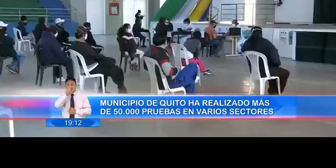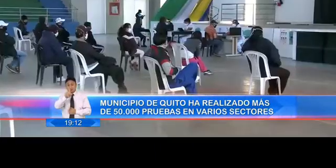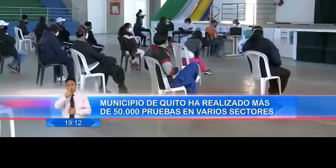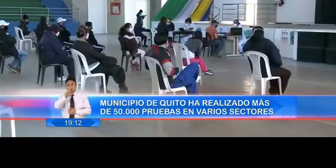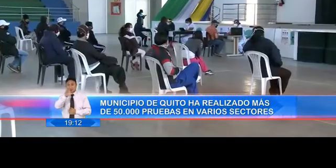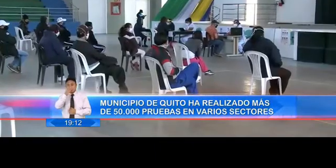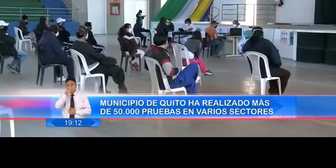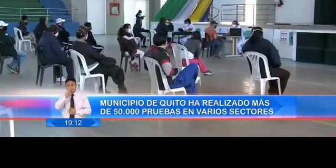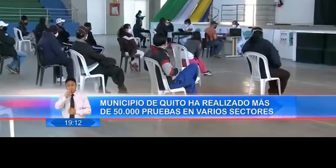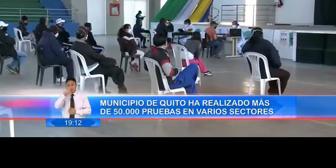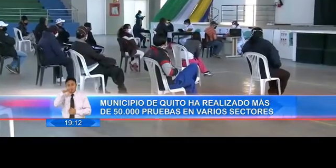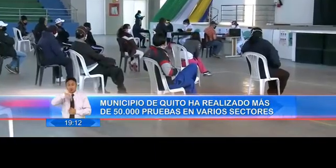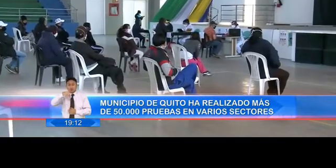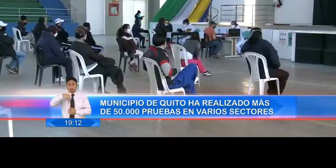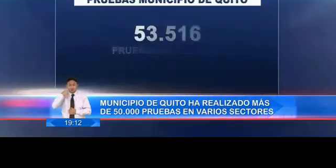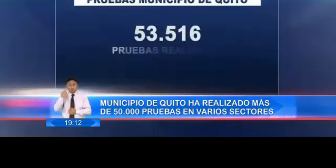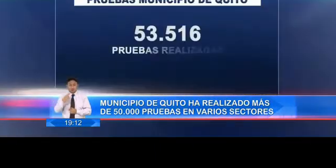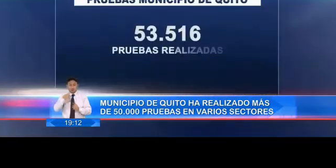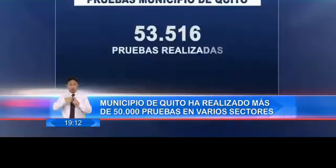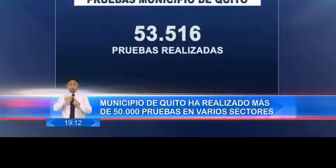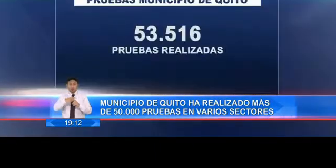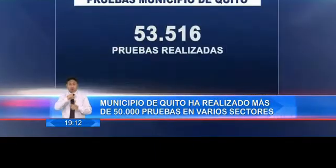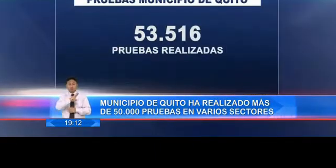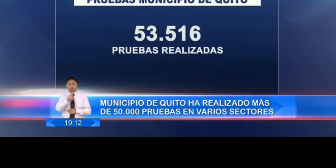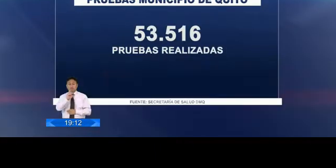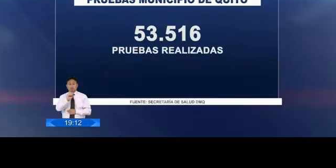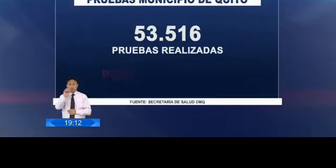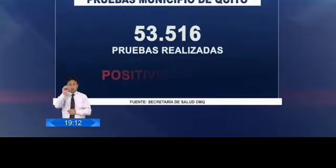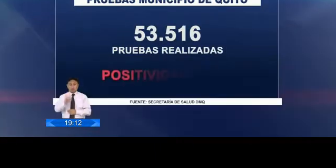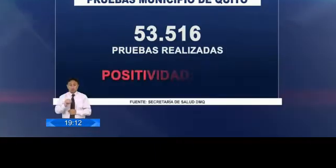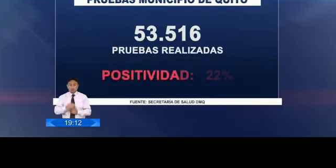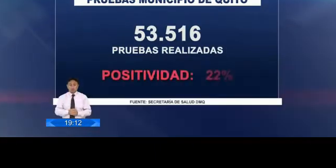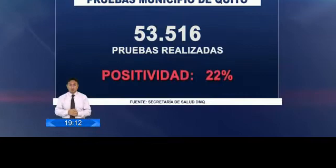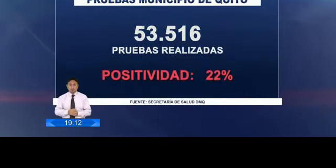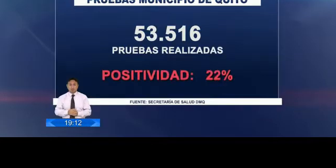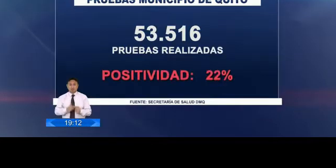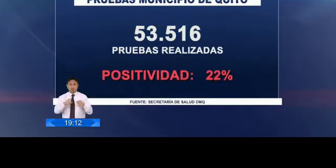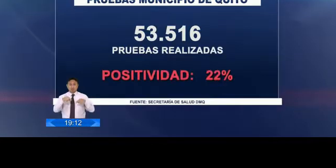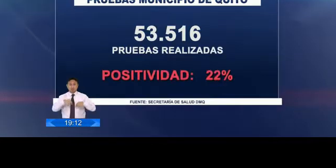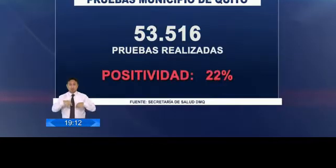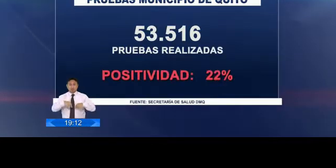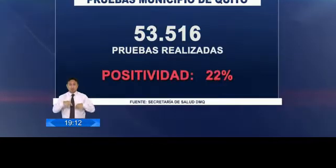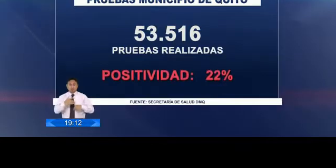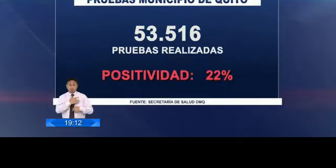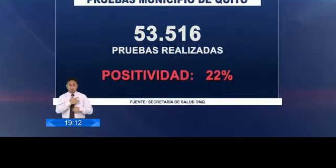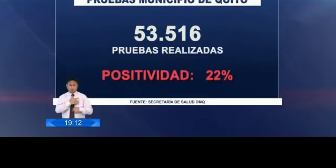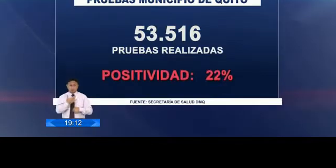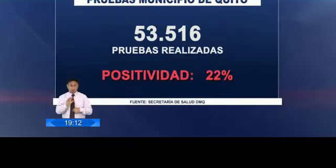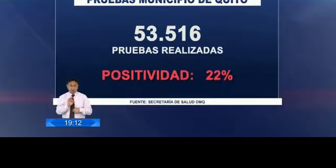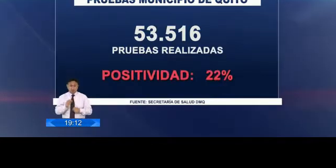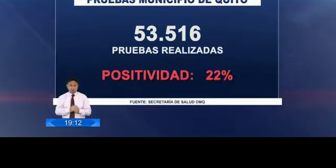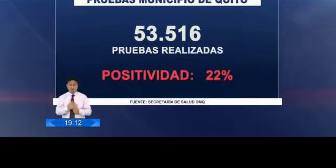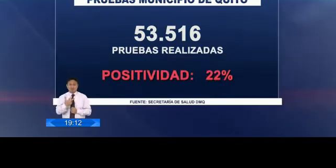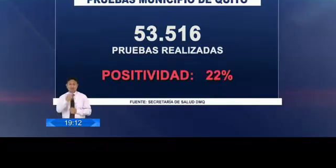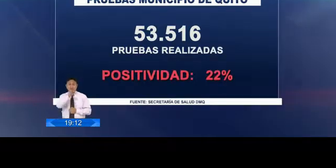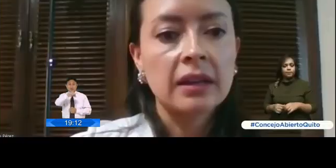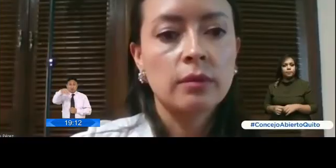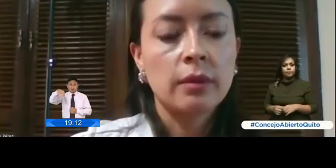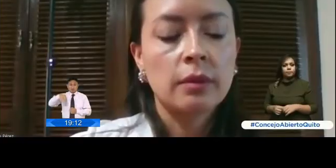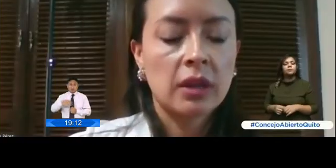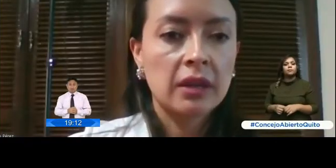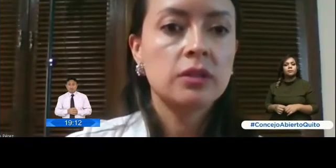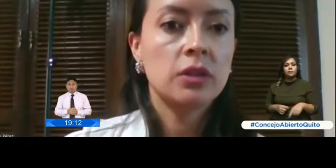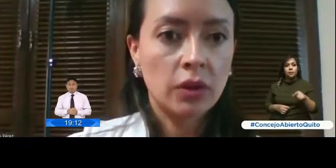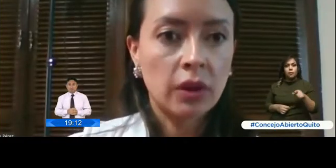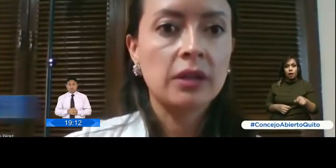realizadas con un porcentaje de positividad del 22%. Persisten los casos asintomáticos en tres parruquias. En este